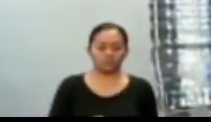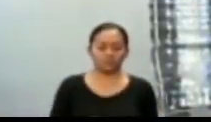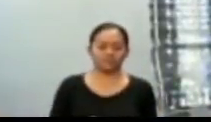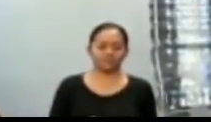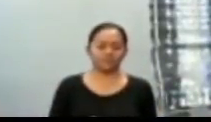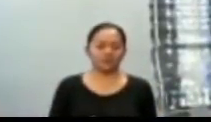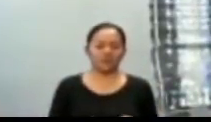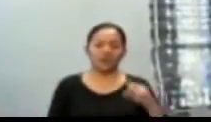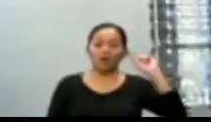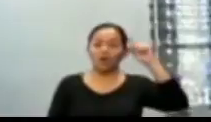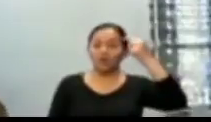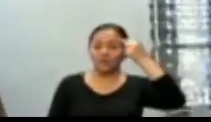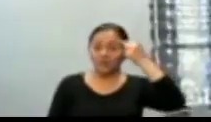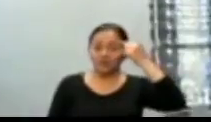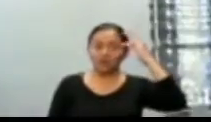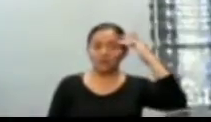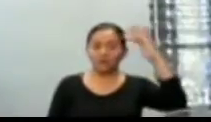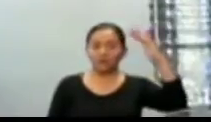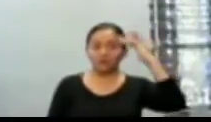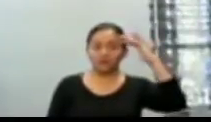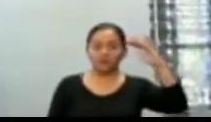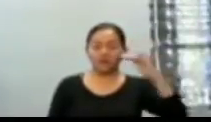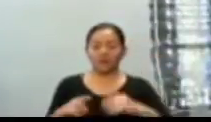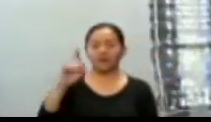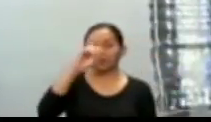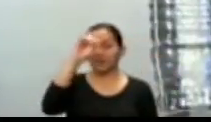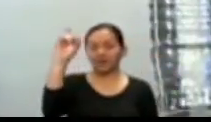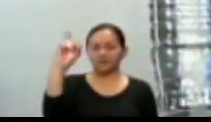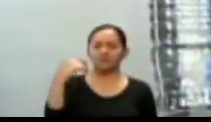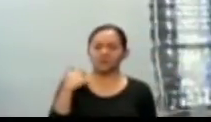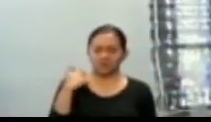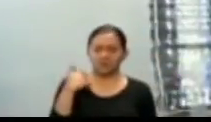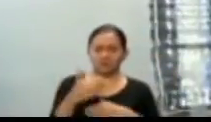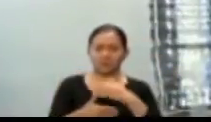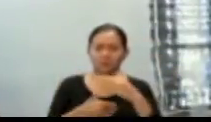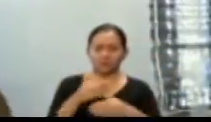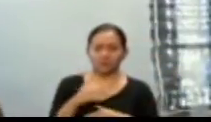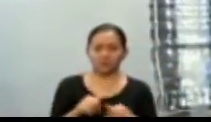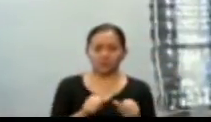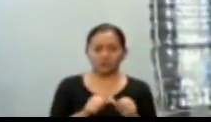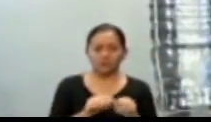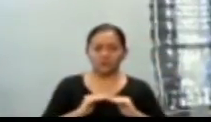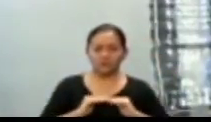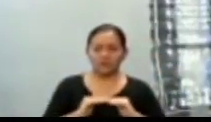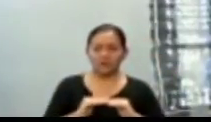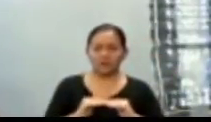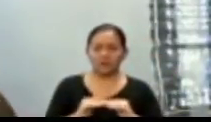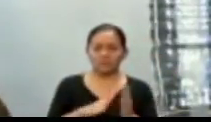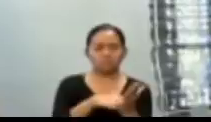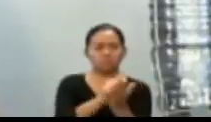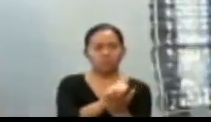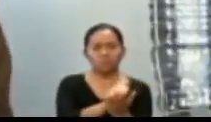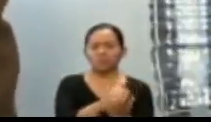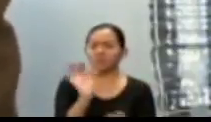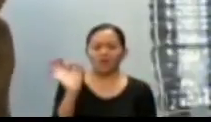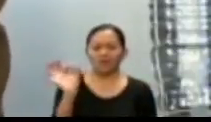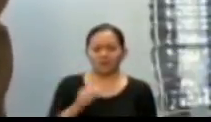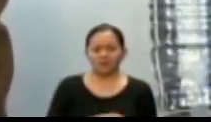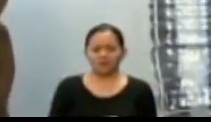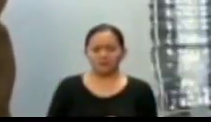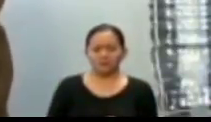de derecha en América Latina está viviendo procesos de estabilización? Absolutamente ninguno. Pero si